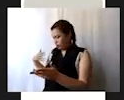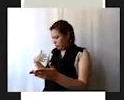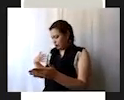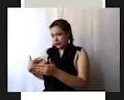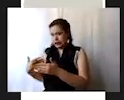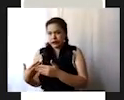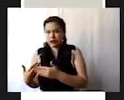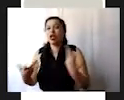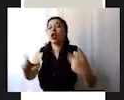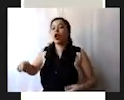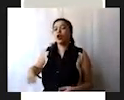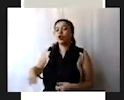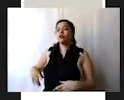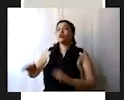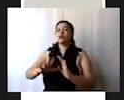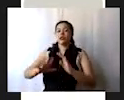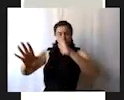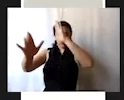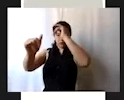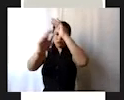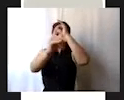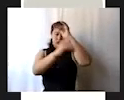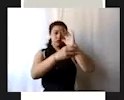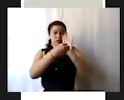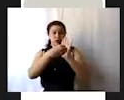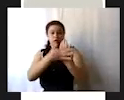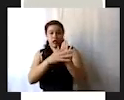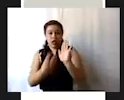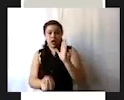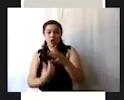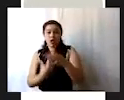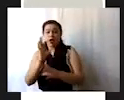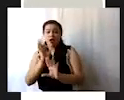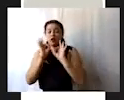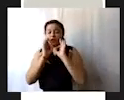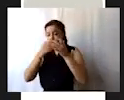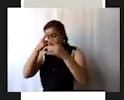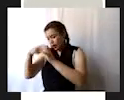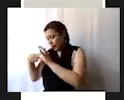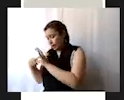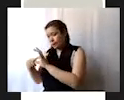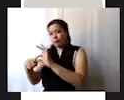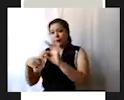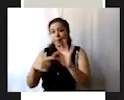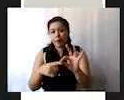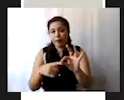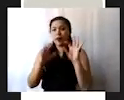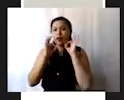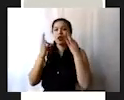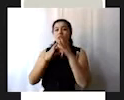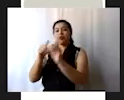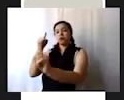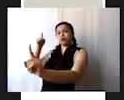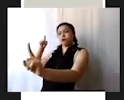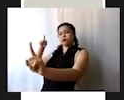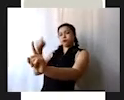de acuerdo con una nueva agenda, una nueva hoja de ruta de cuál va a ser la visión de la humanidad hacia